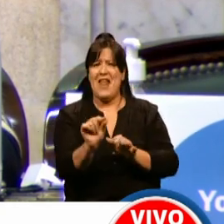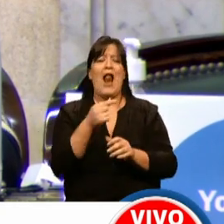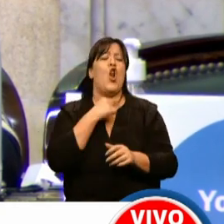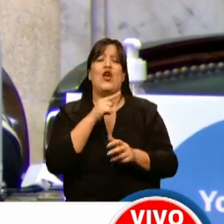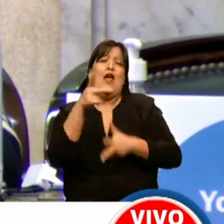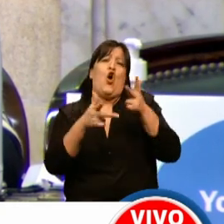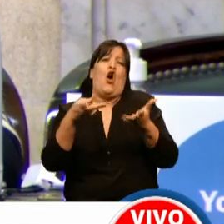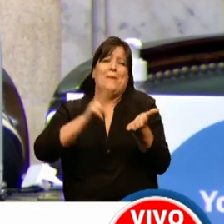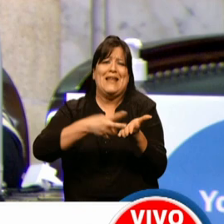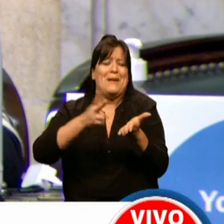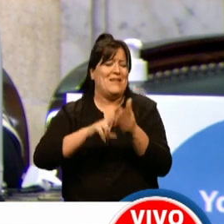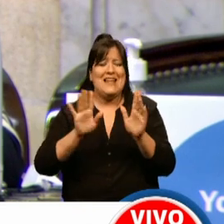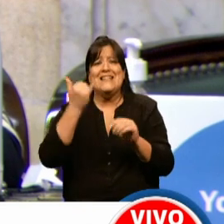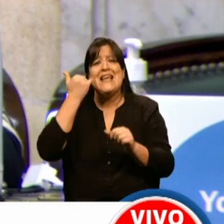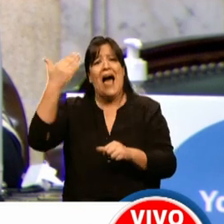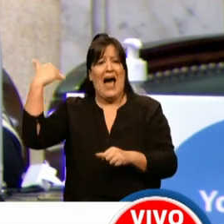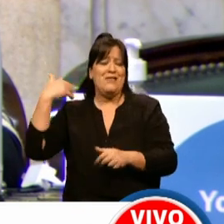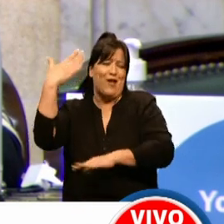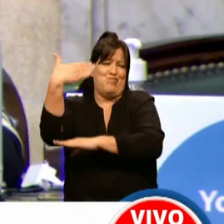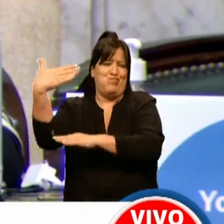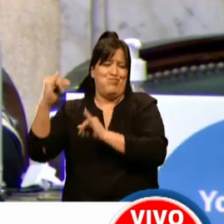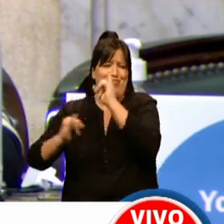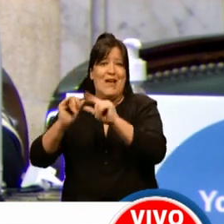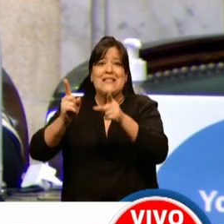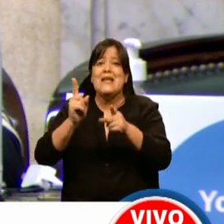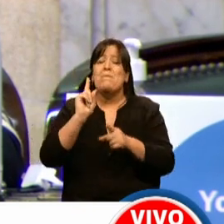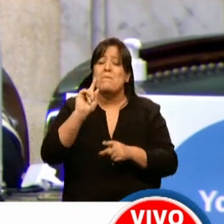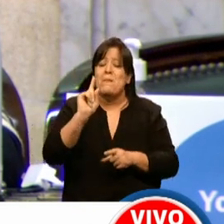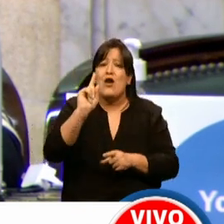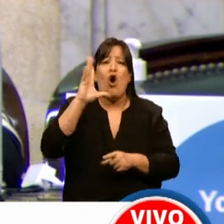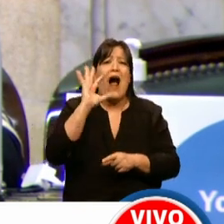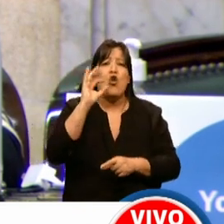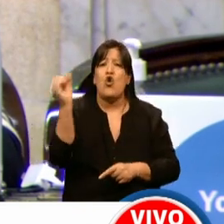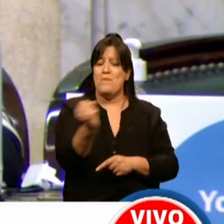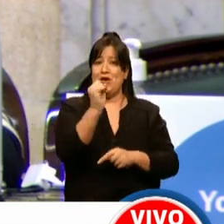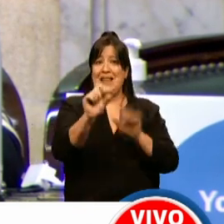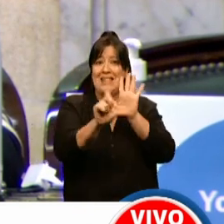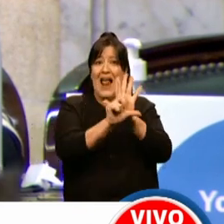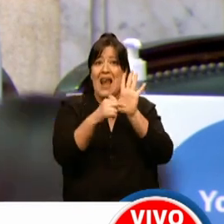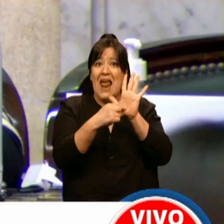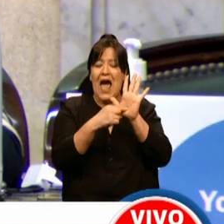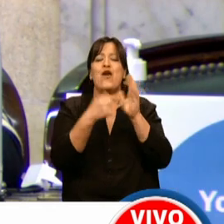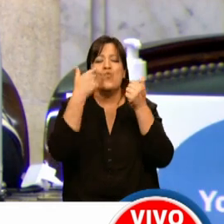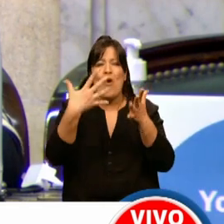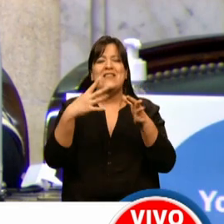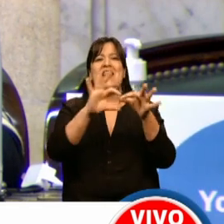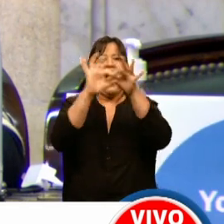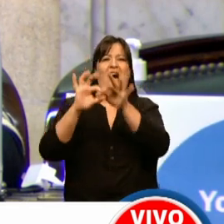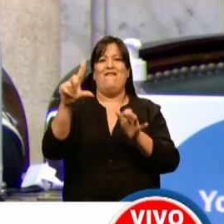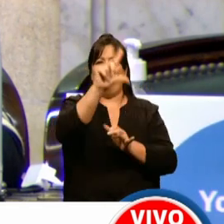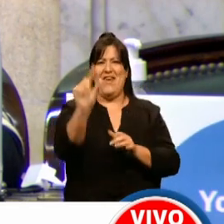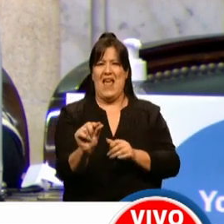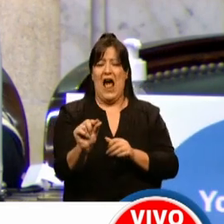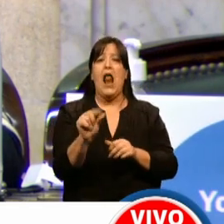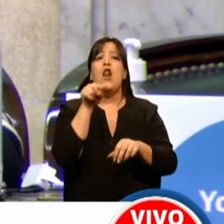cuestiones que ya se ha hablado anteriormente pero algo que es importantísimo que esta ley plasma el federalismo donde